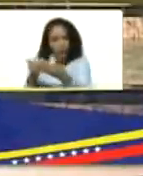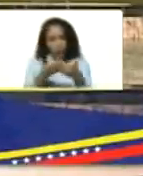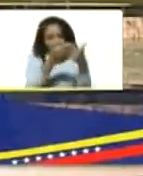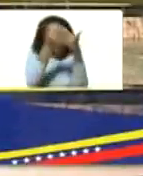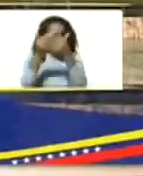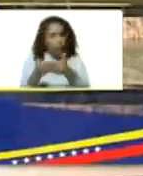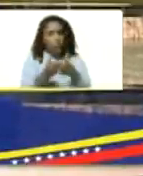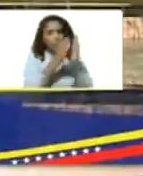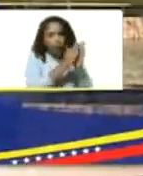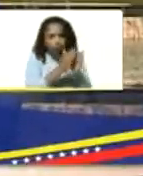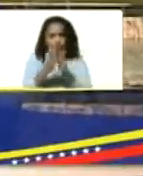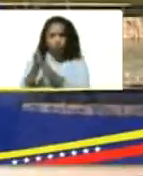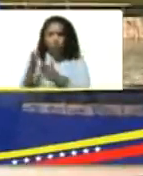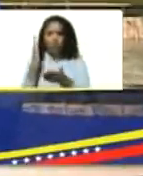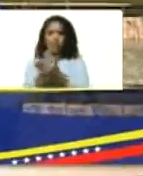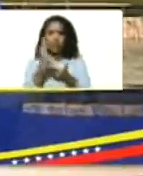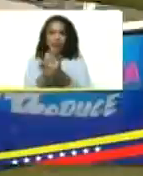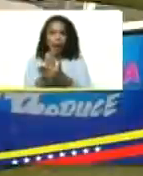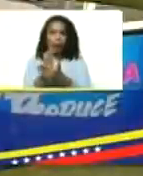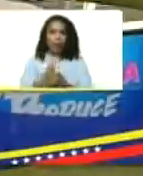organizada muy planificada